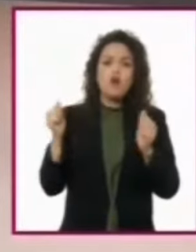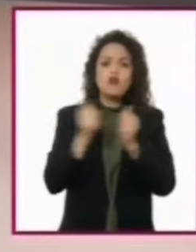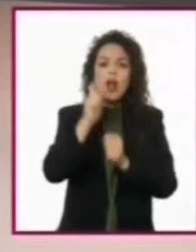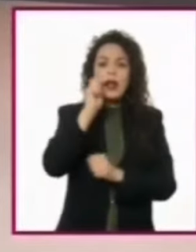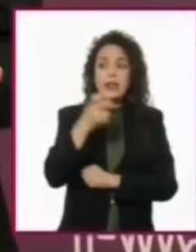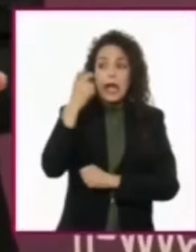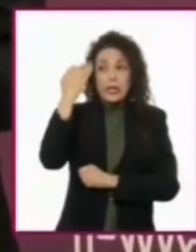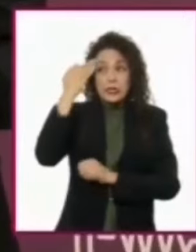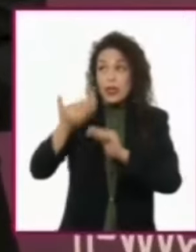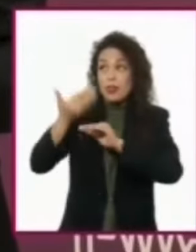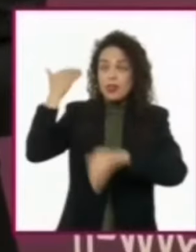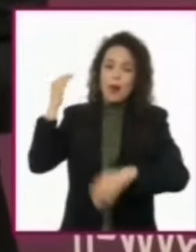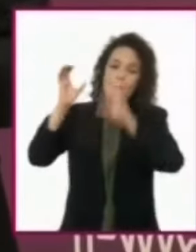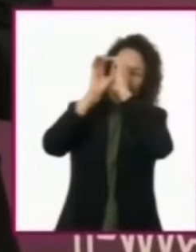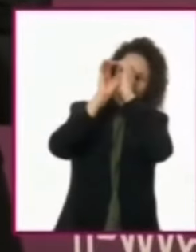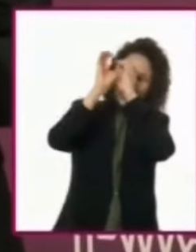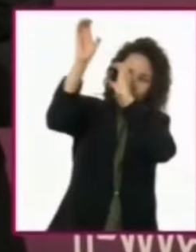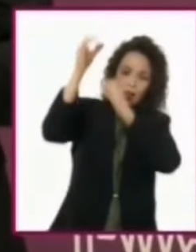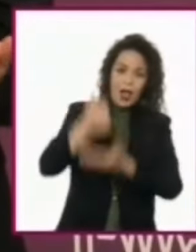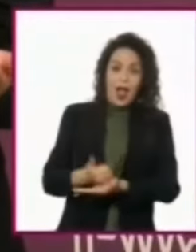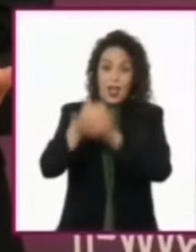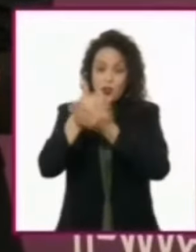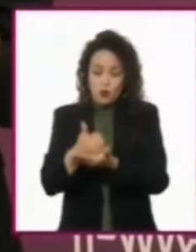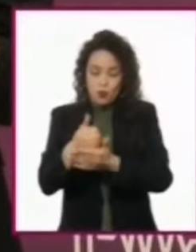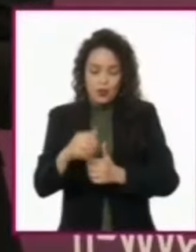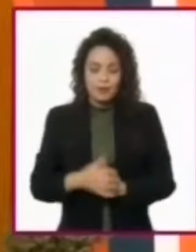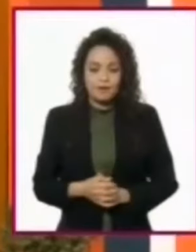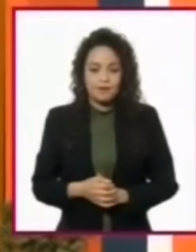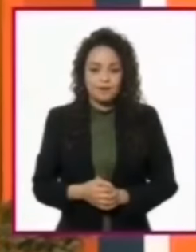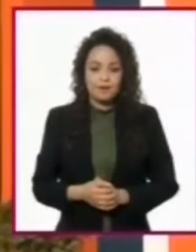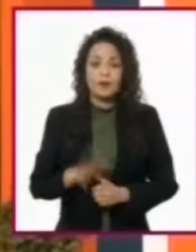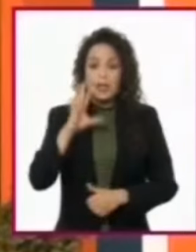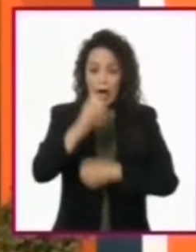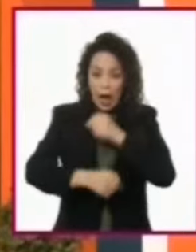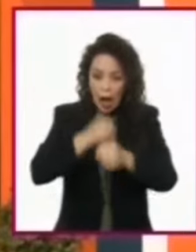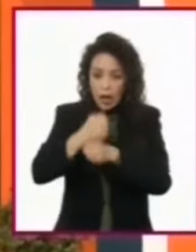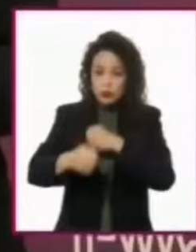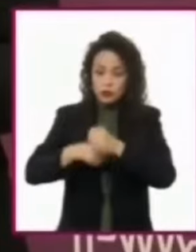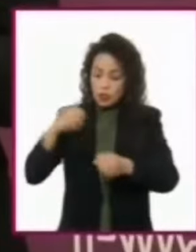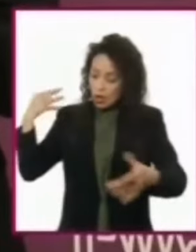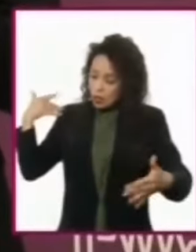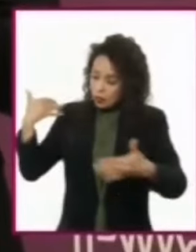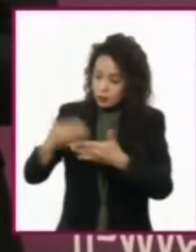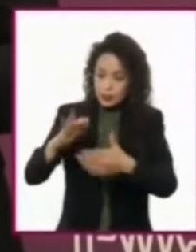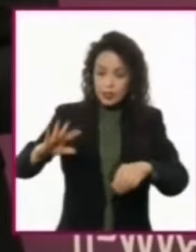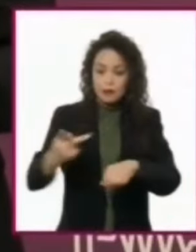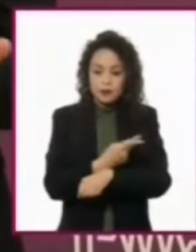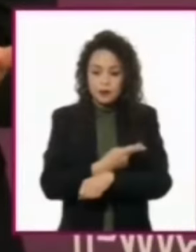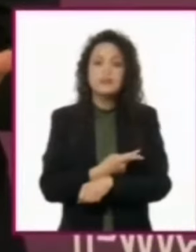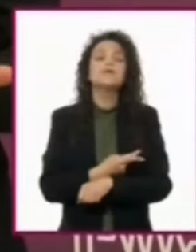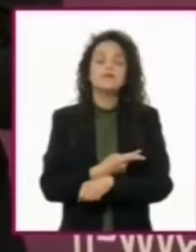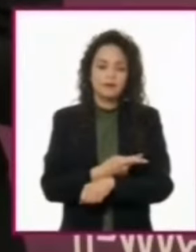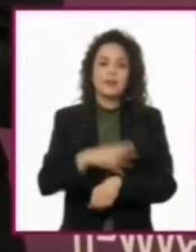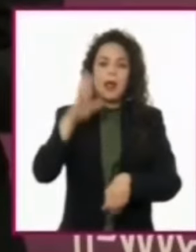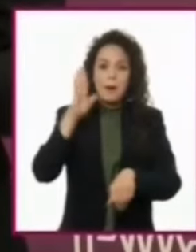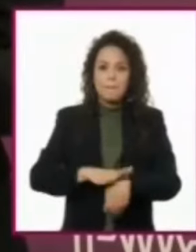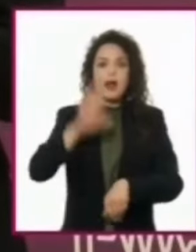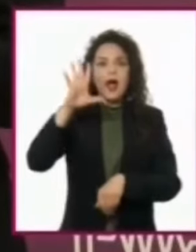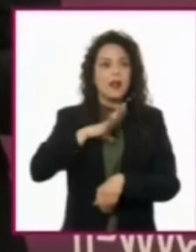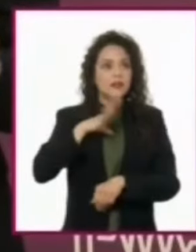época. Al pasar el tiempo, se ha amplificado esta clasificación. Los tres tipos de